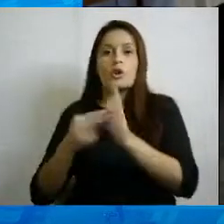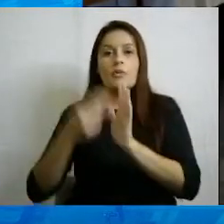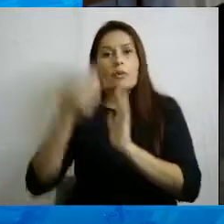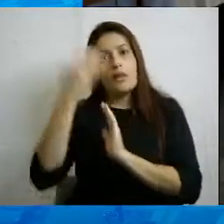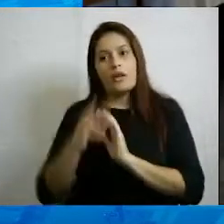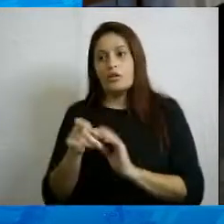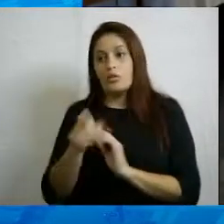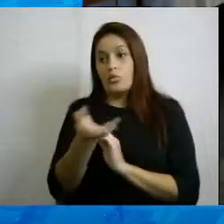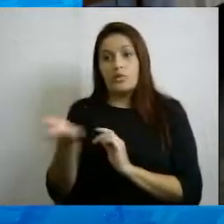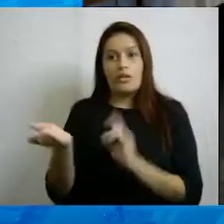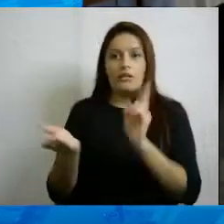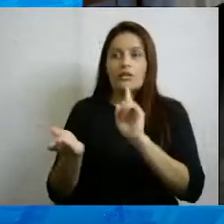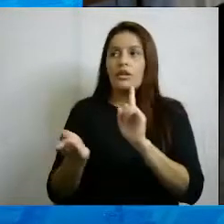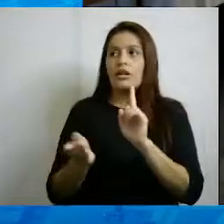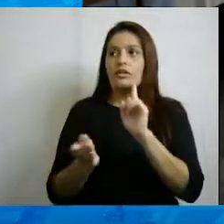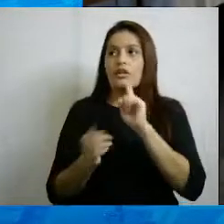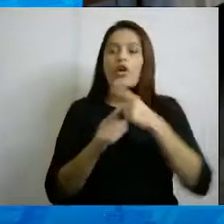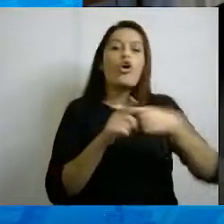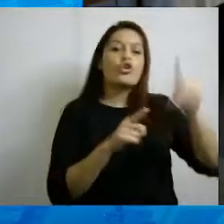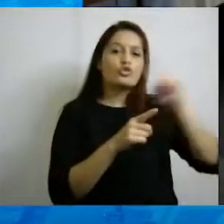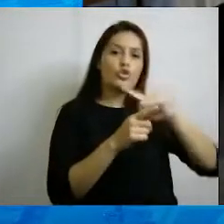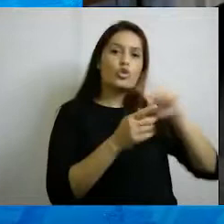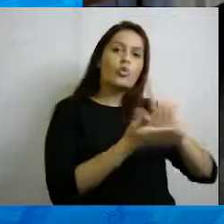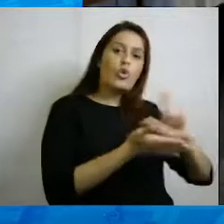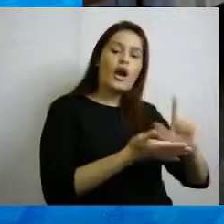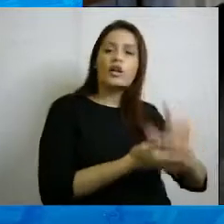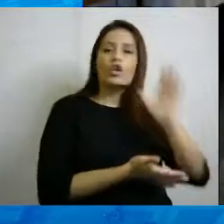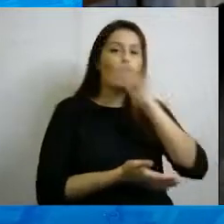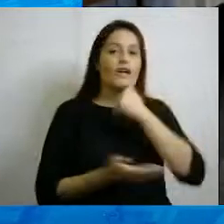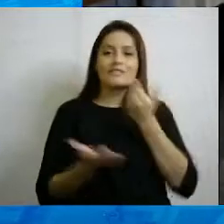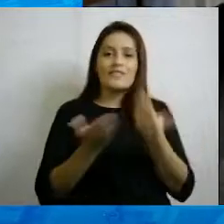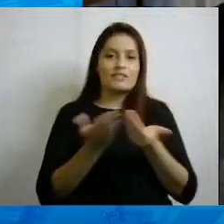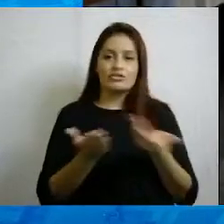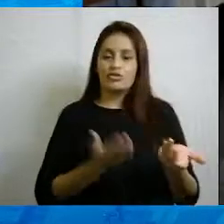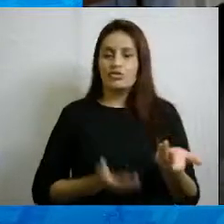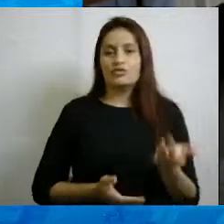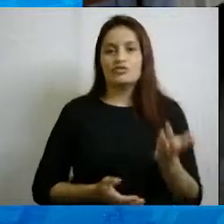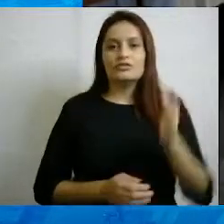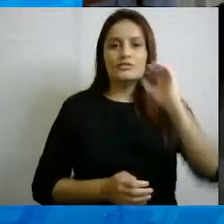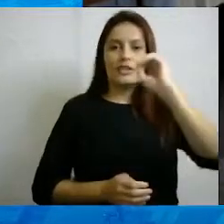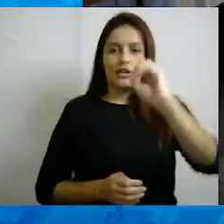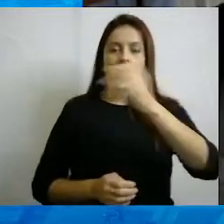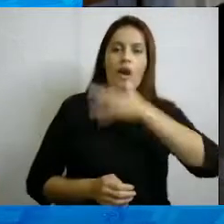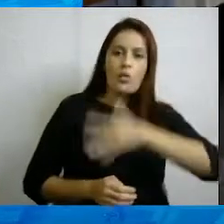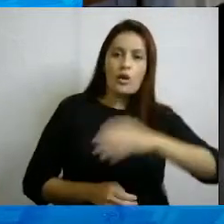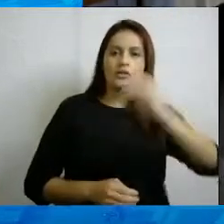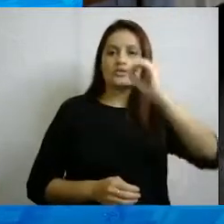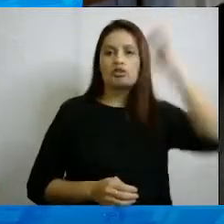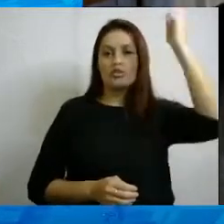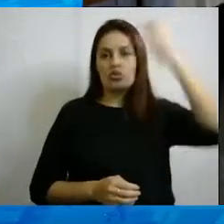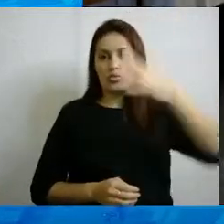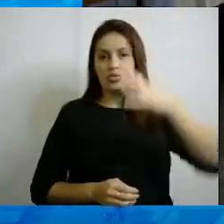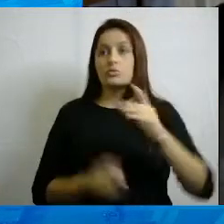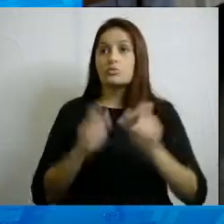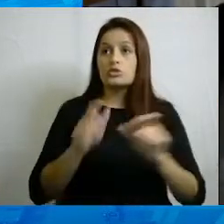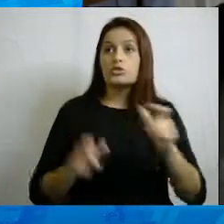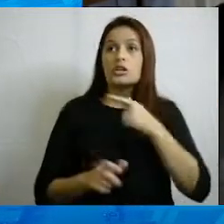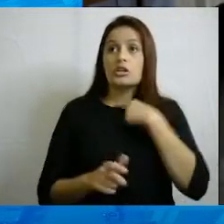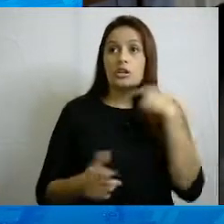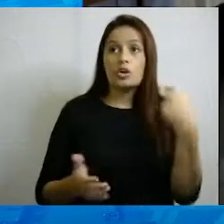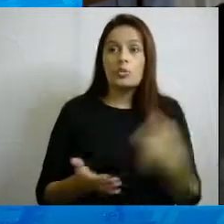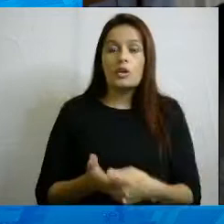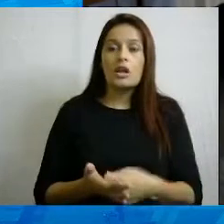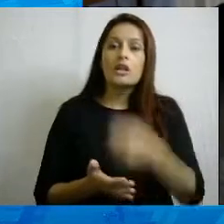en muchos lados la gente no tiene ningún servicio, cero. ¿Ah? Y la gente a veces quiere comprar esa verdad que les